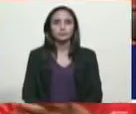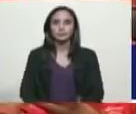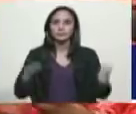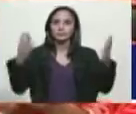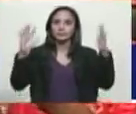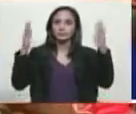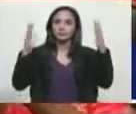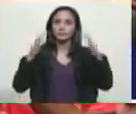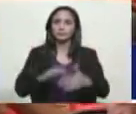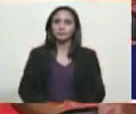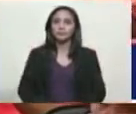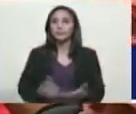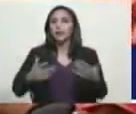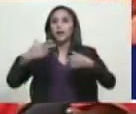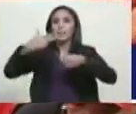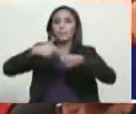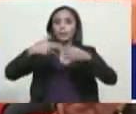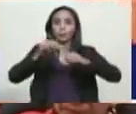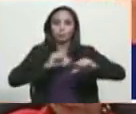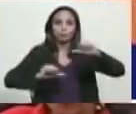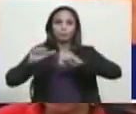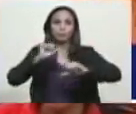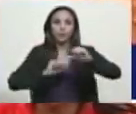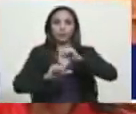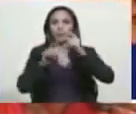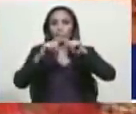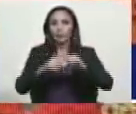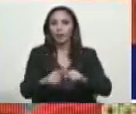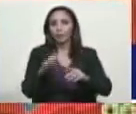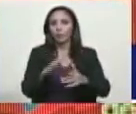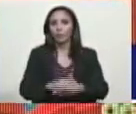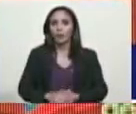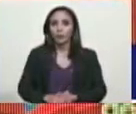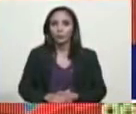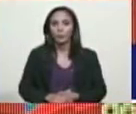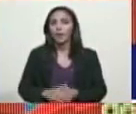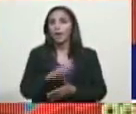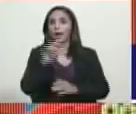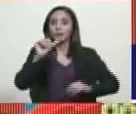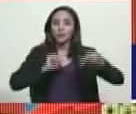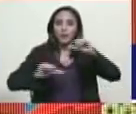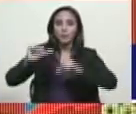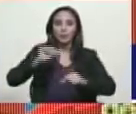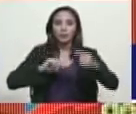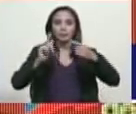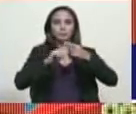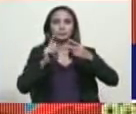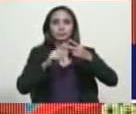En el motor petroquímico están las carreras de química.